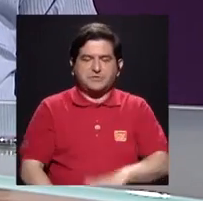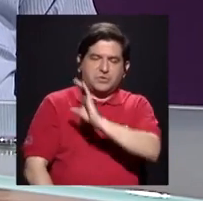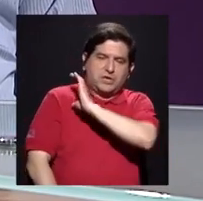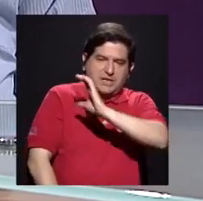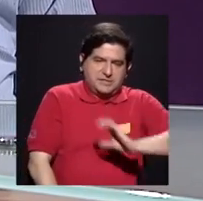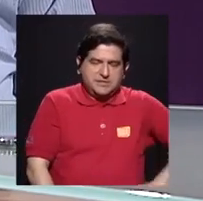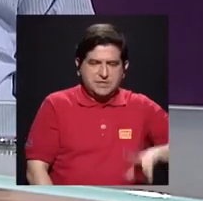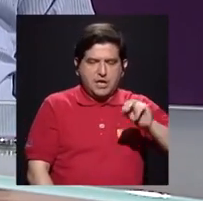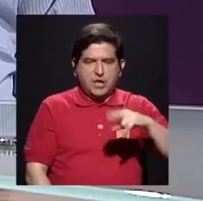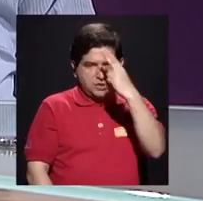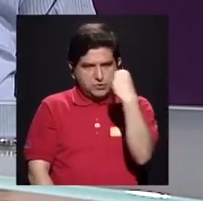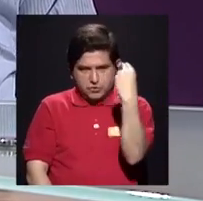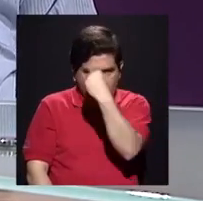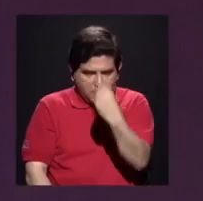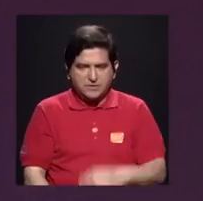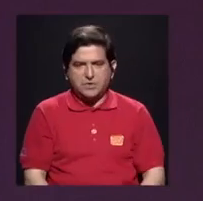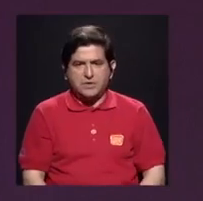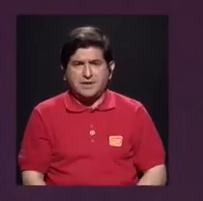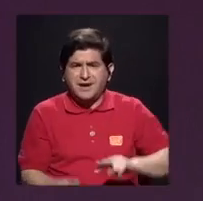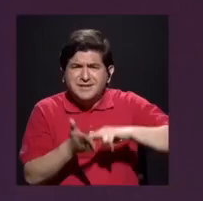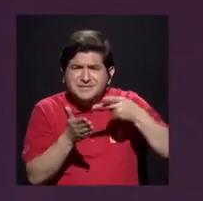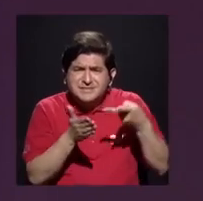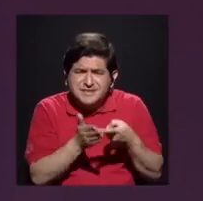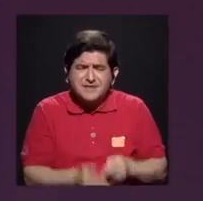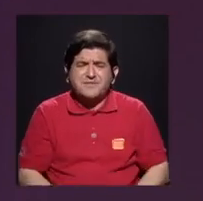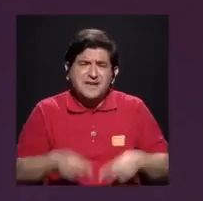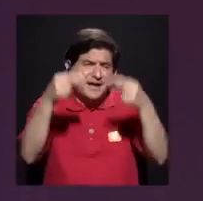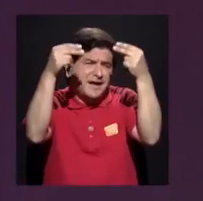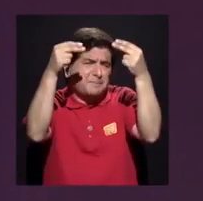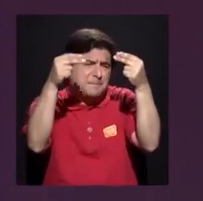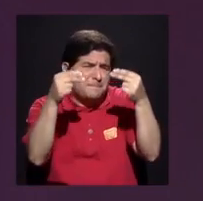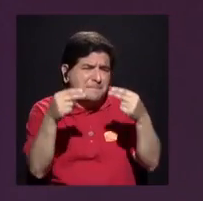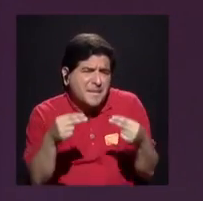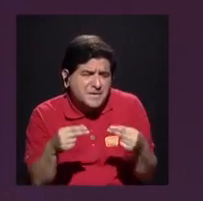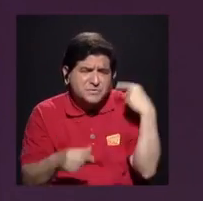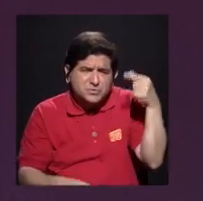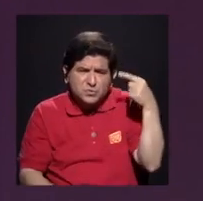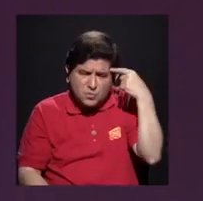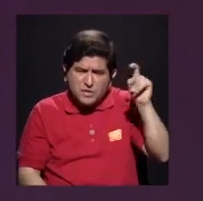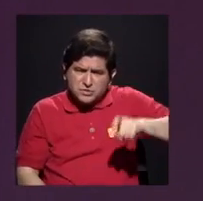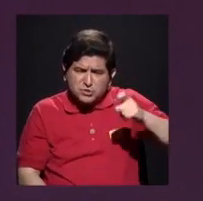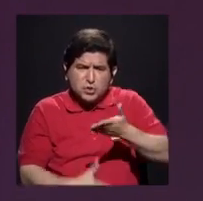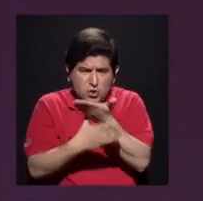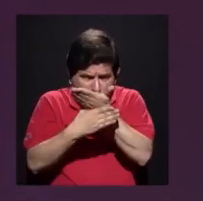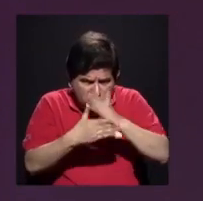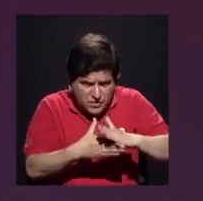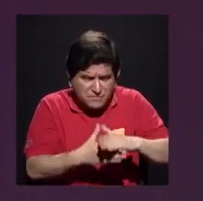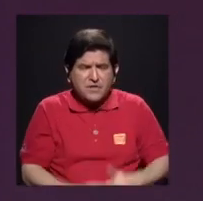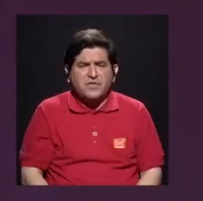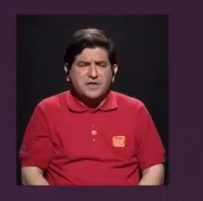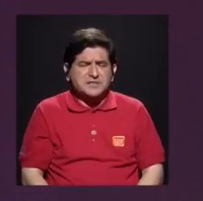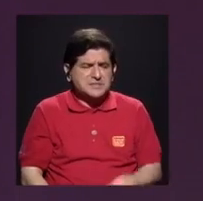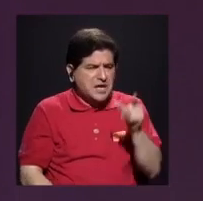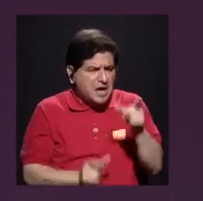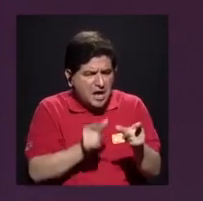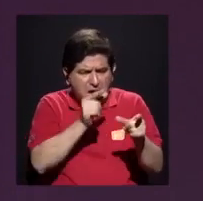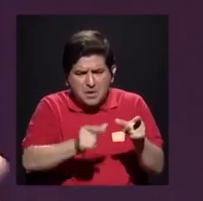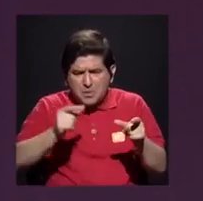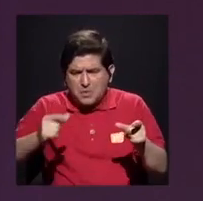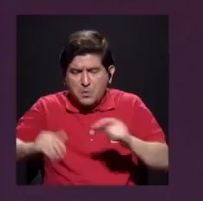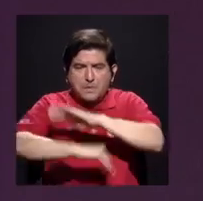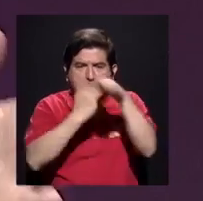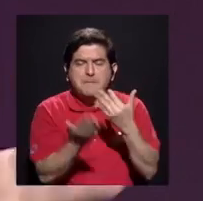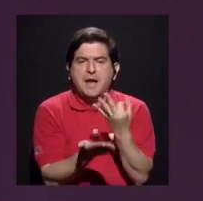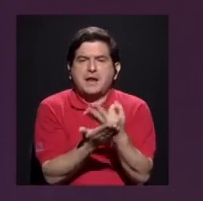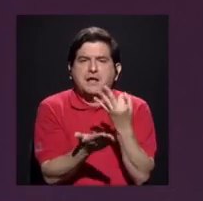no católicos no significa que el pastel del presupuesto estatal tenga que dividirse en partes más chiquititas para financiar a